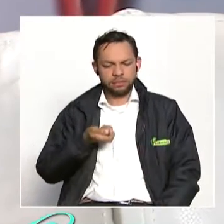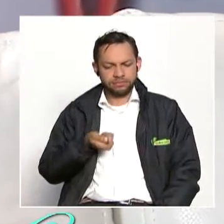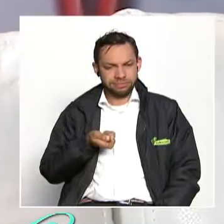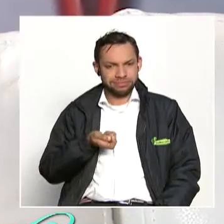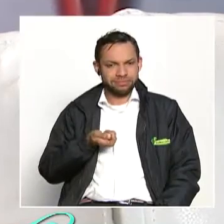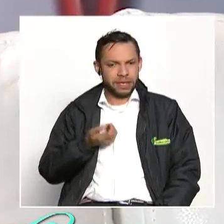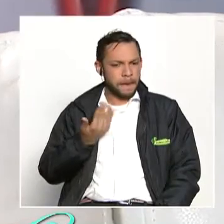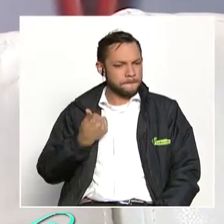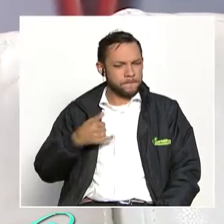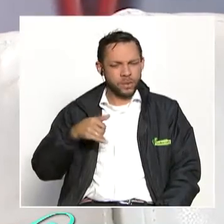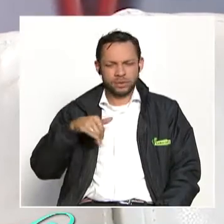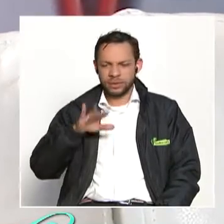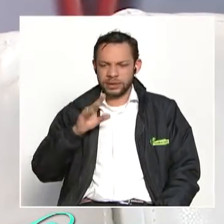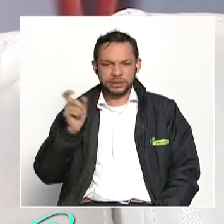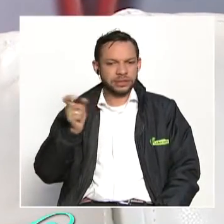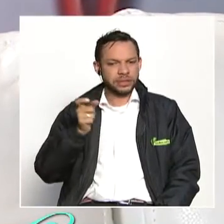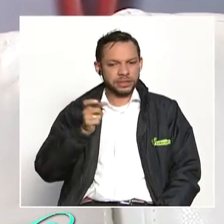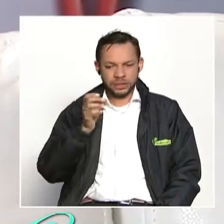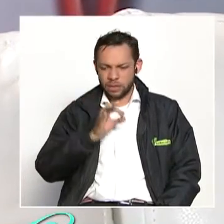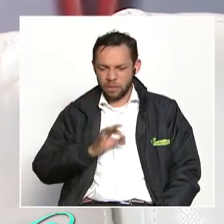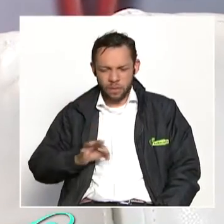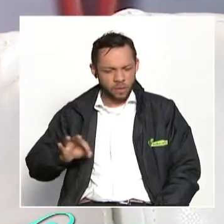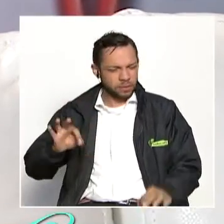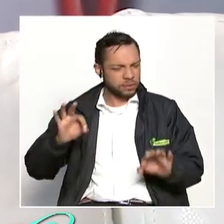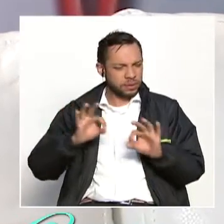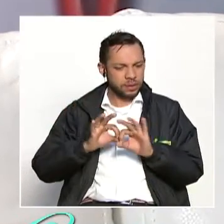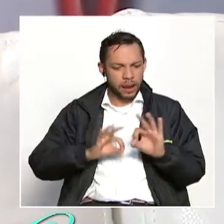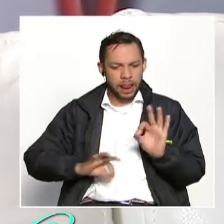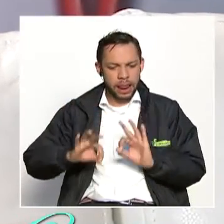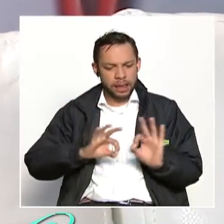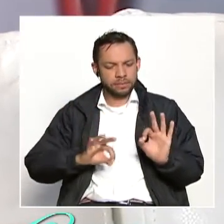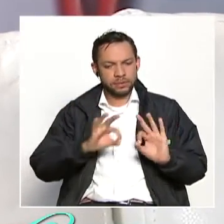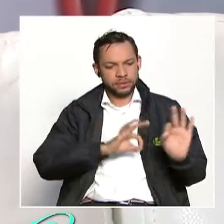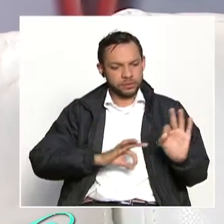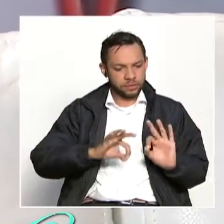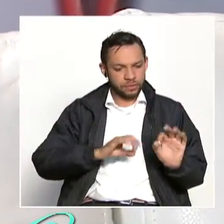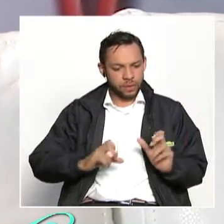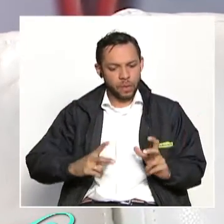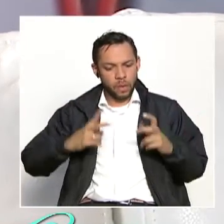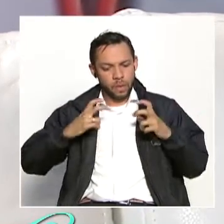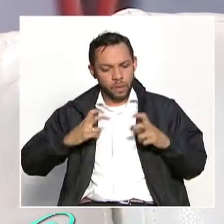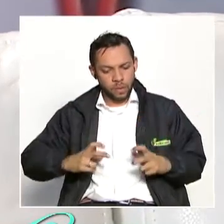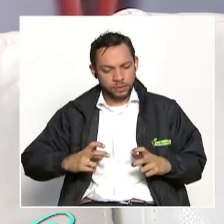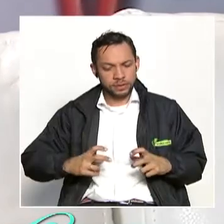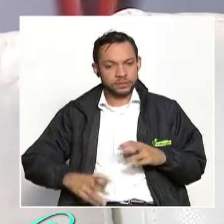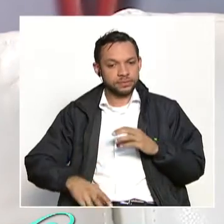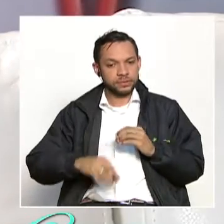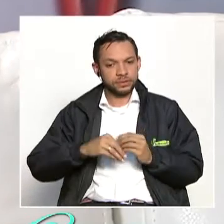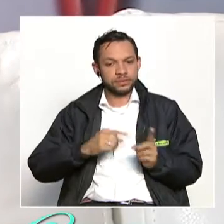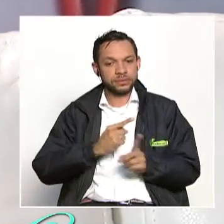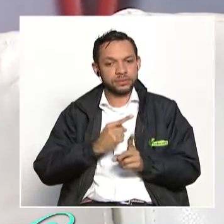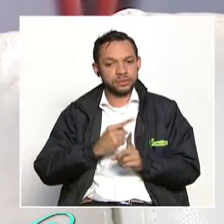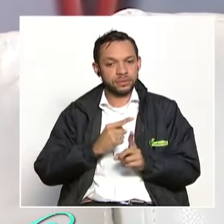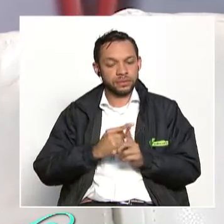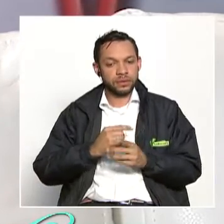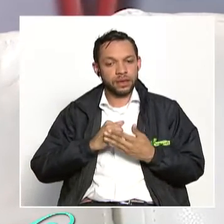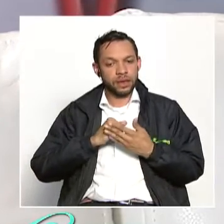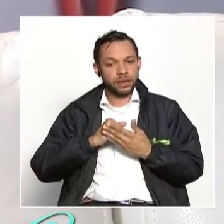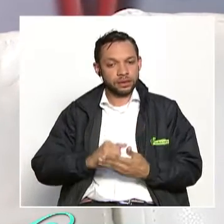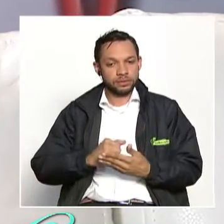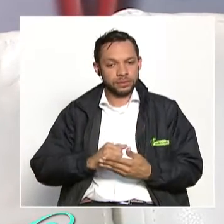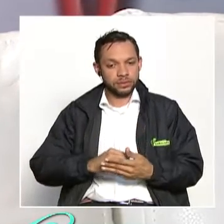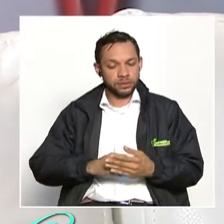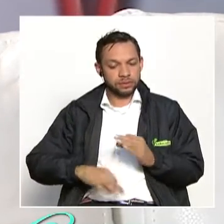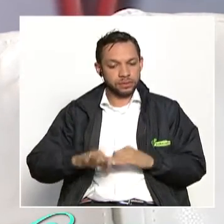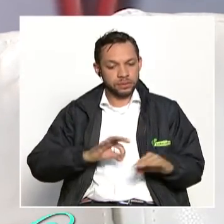son fundamentales en todos los procesos metabólicos del ser humano. Entonces, si esas bacterias, las bacterias buenas